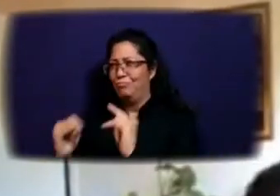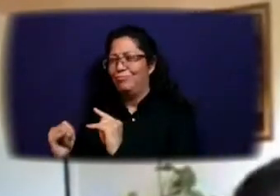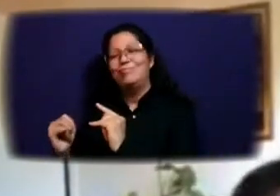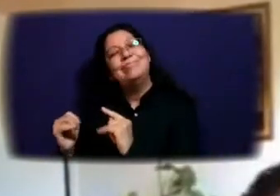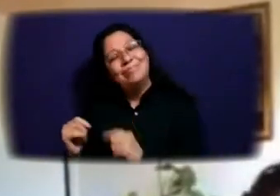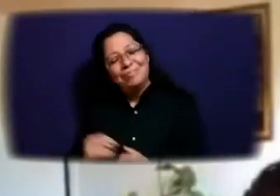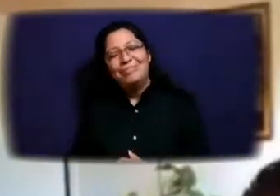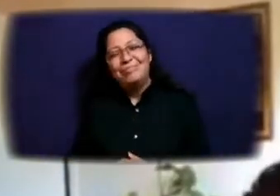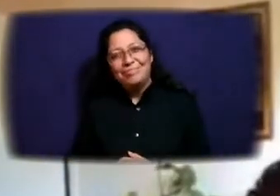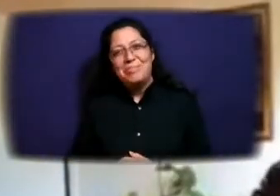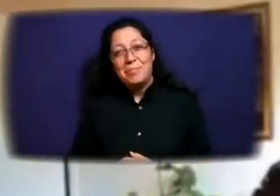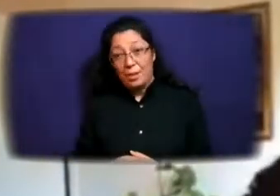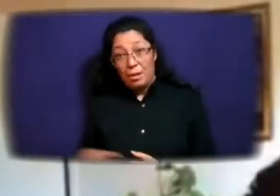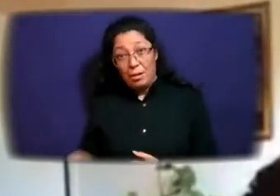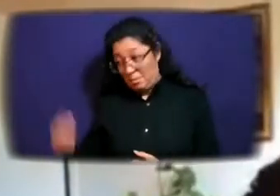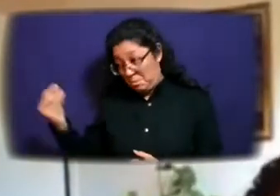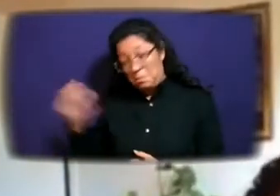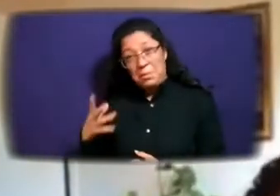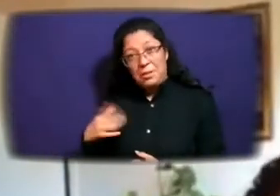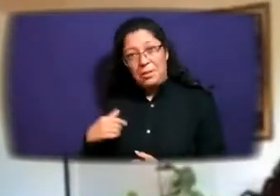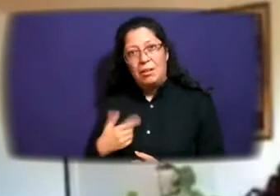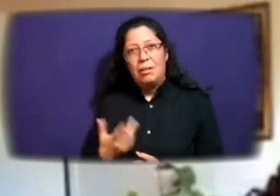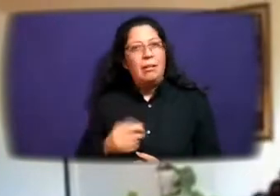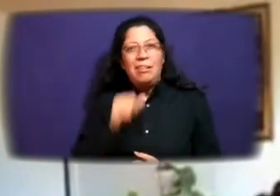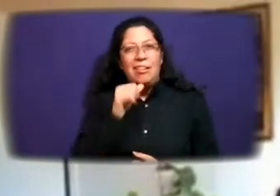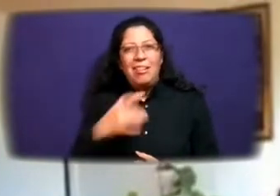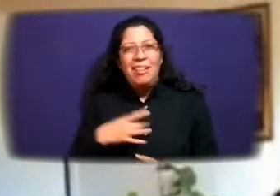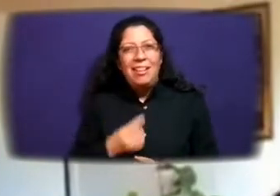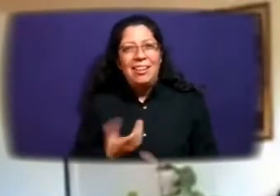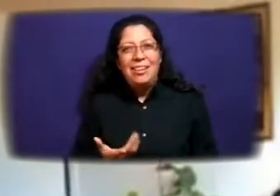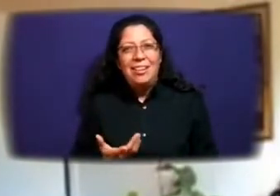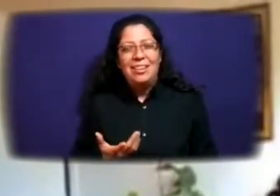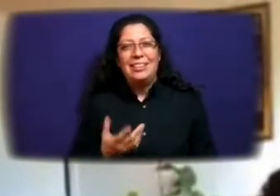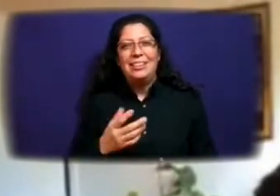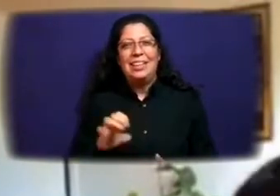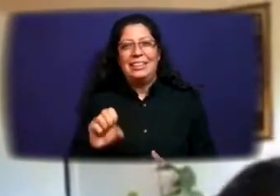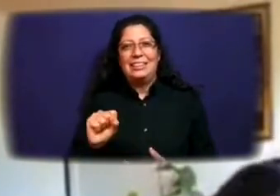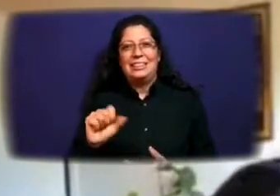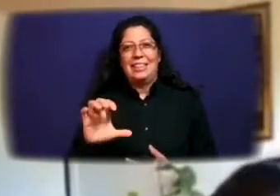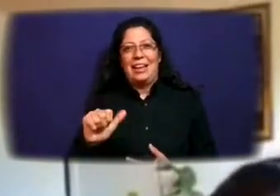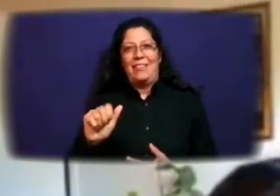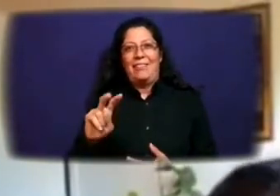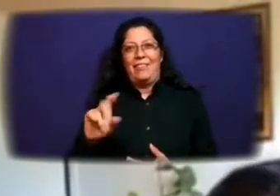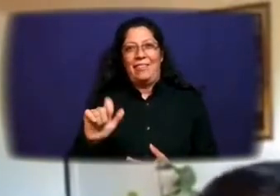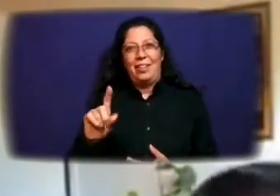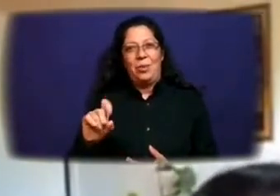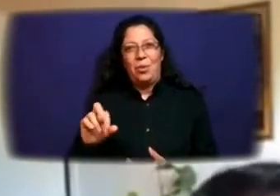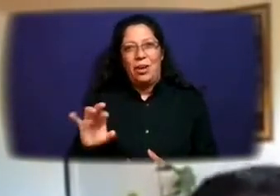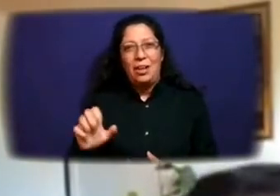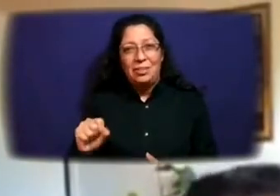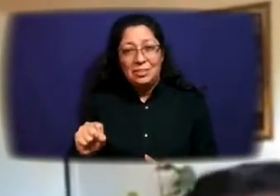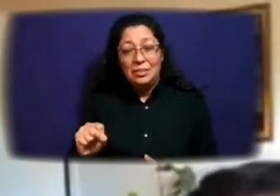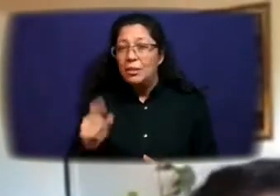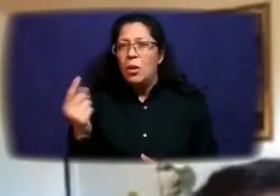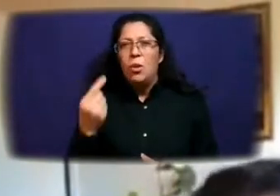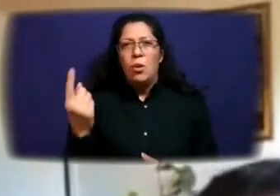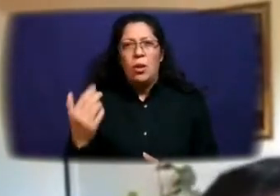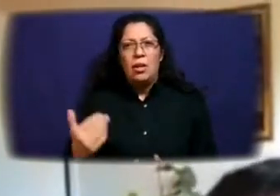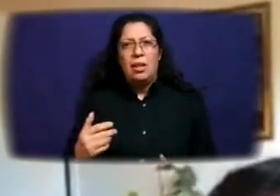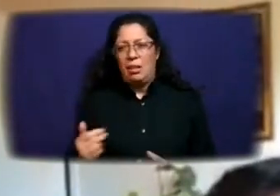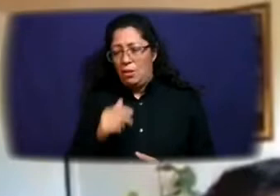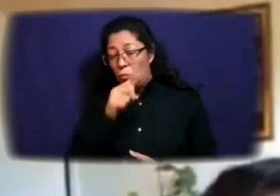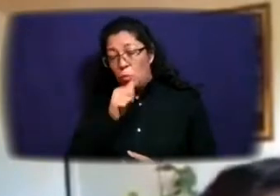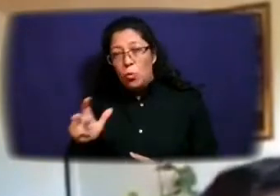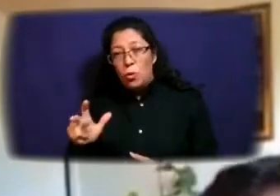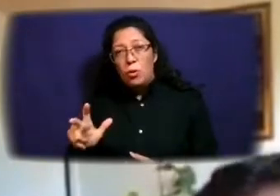Meme me dijo que no le gustan las excavadoras de tierra. Y aunque solamente tiene